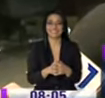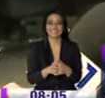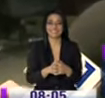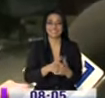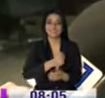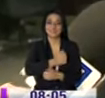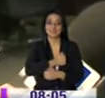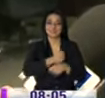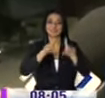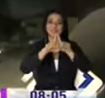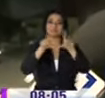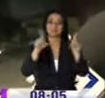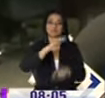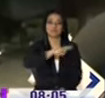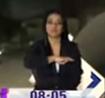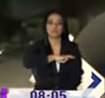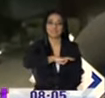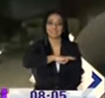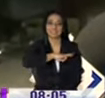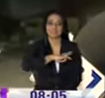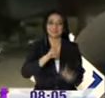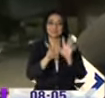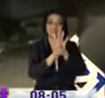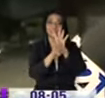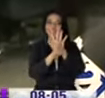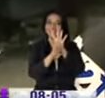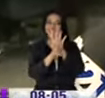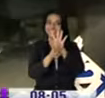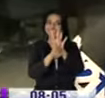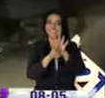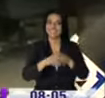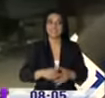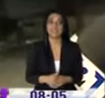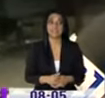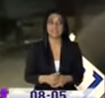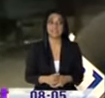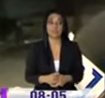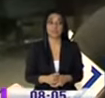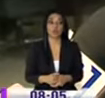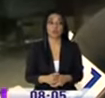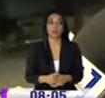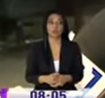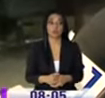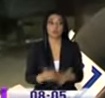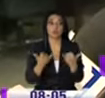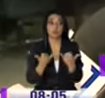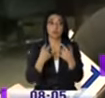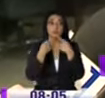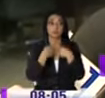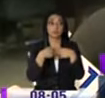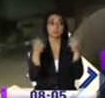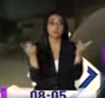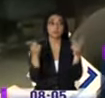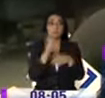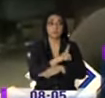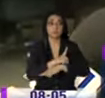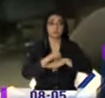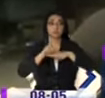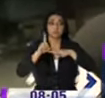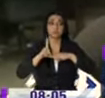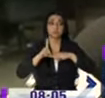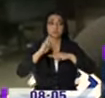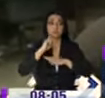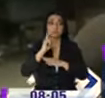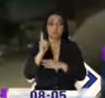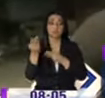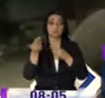la empresa metropolitana de vivienda. Hay que de forma inmediata, y es lo que he solicitado hoy, que se convoque al directorio para